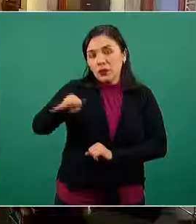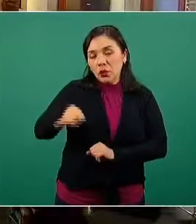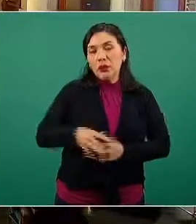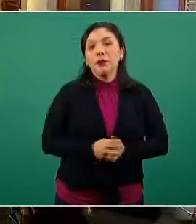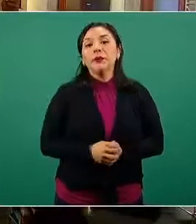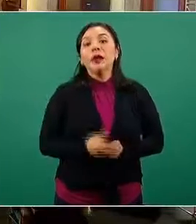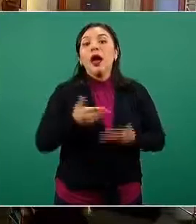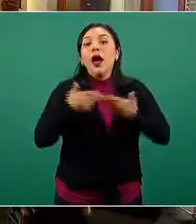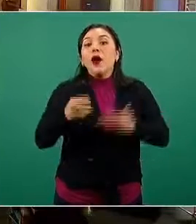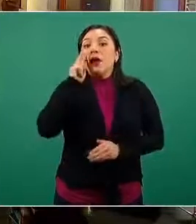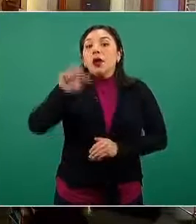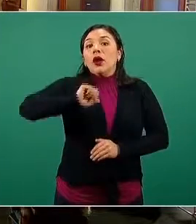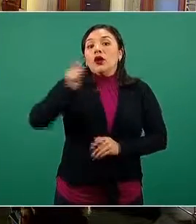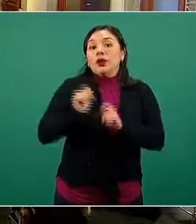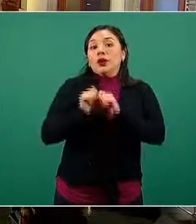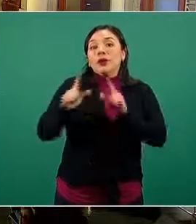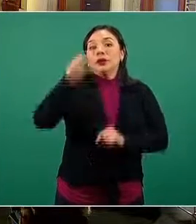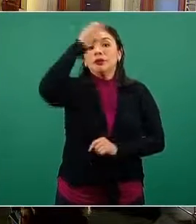Veamos ahora la siguiente